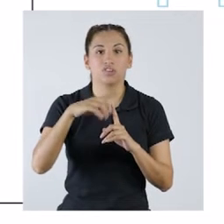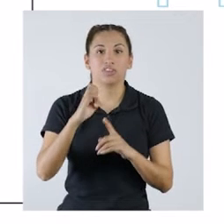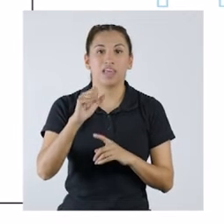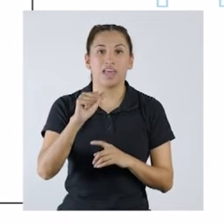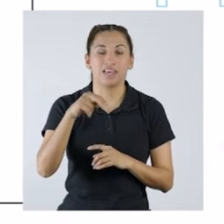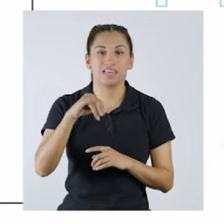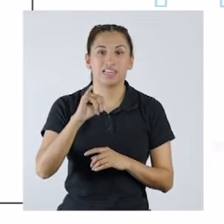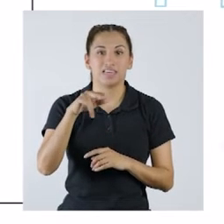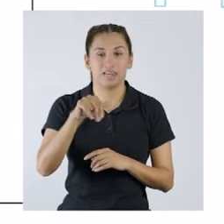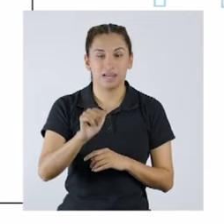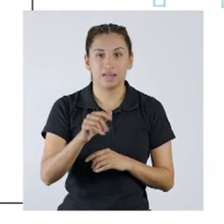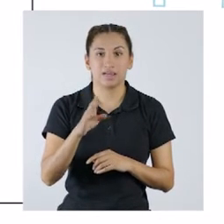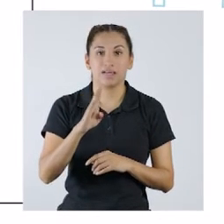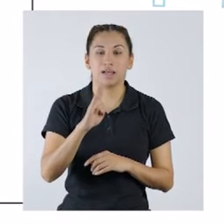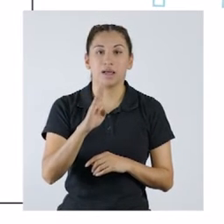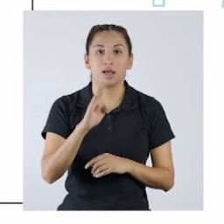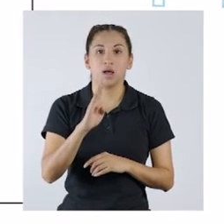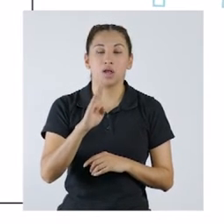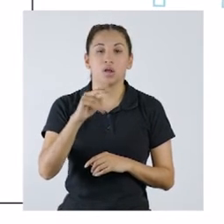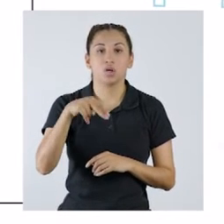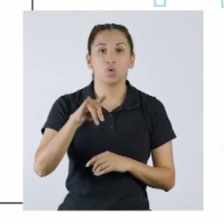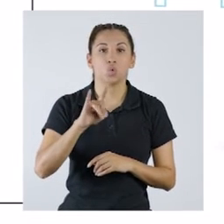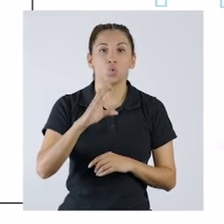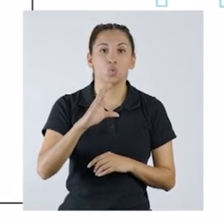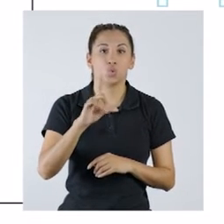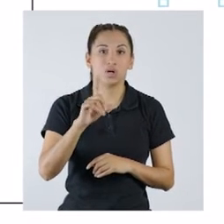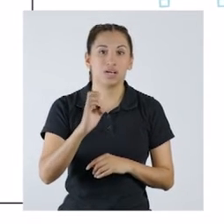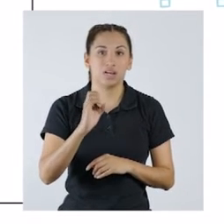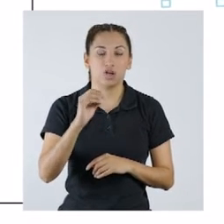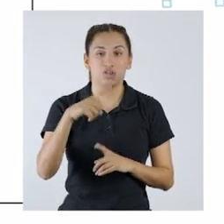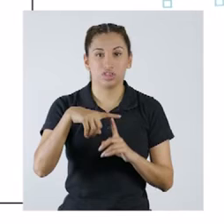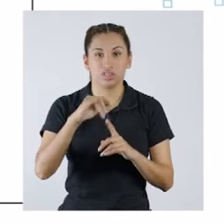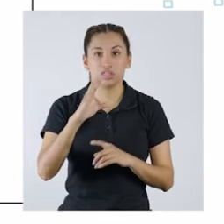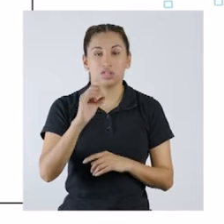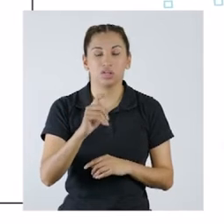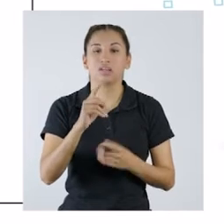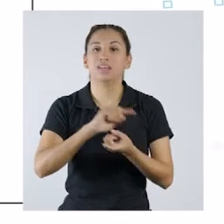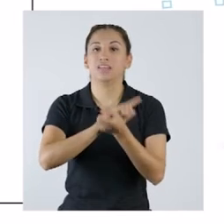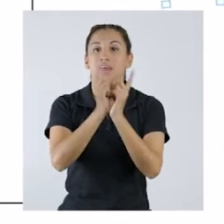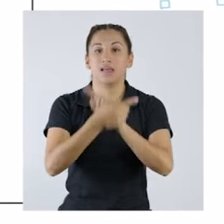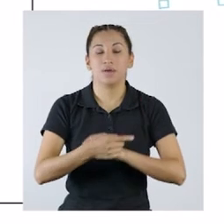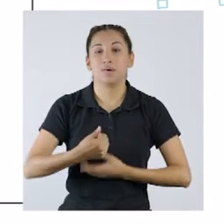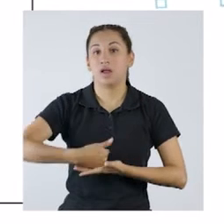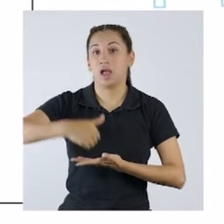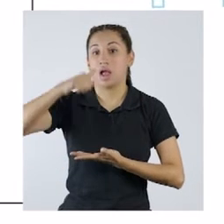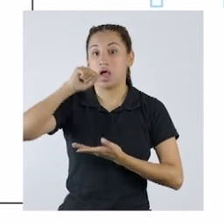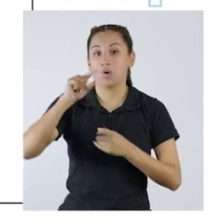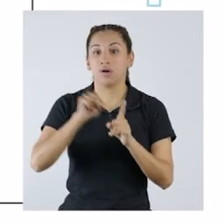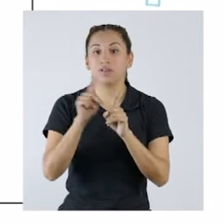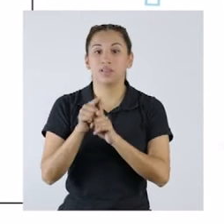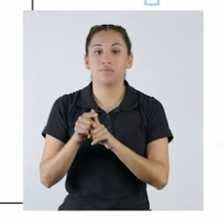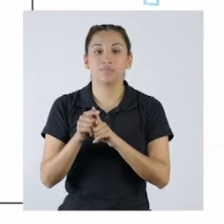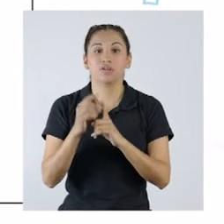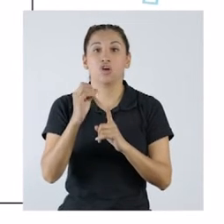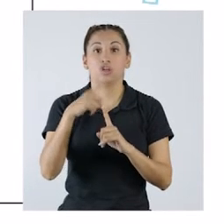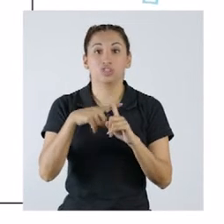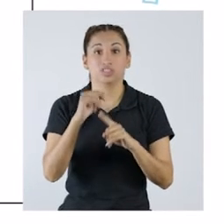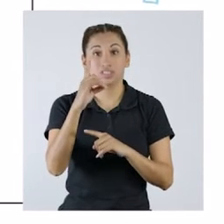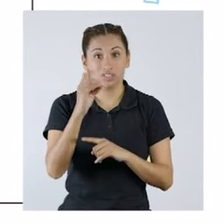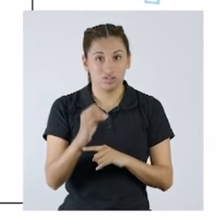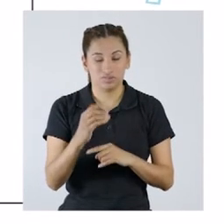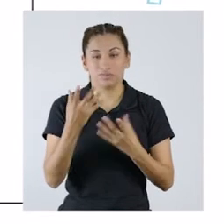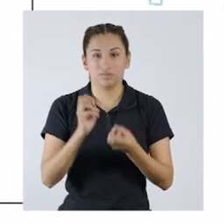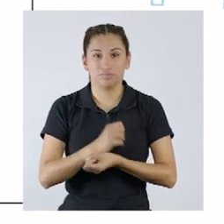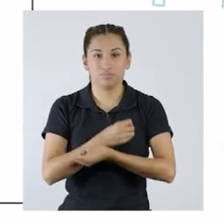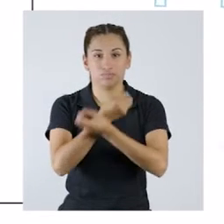nicotiamida adenina dinucleótido, que se encargan de transformar el agua y el dióxido de